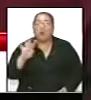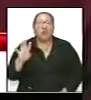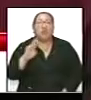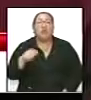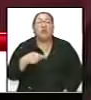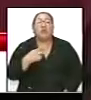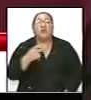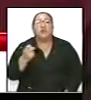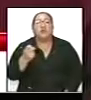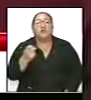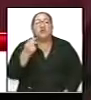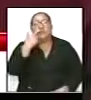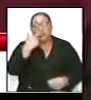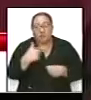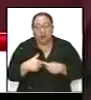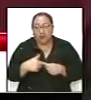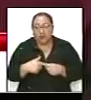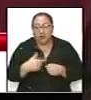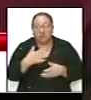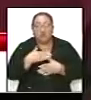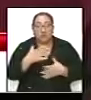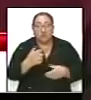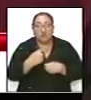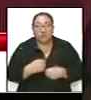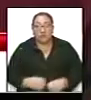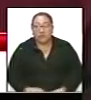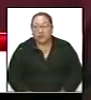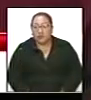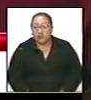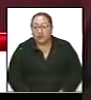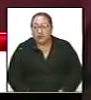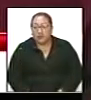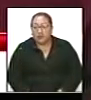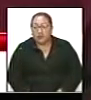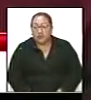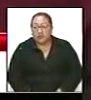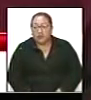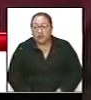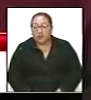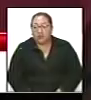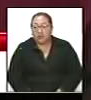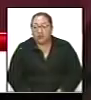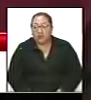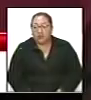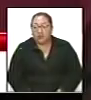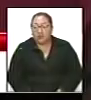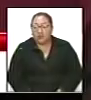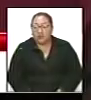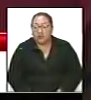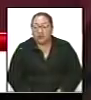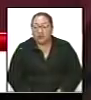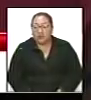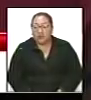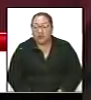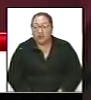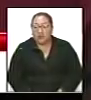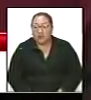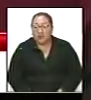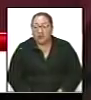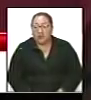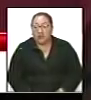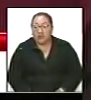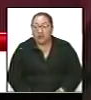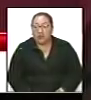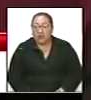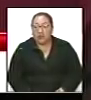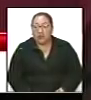44.200 galones de combustible apropiados por gasolina de 84.